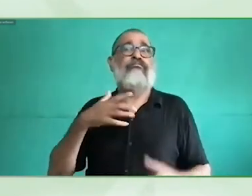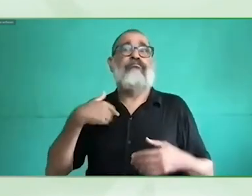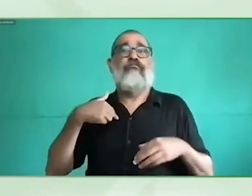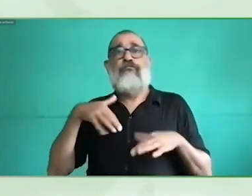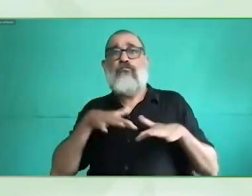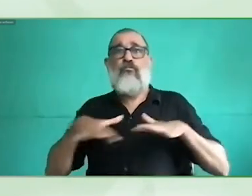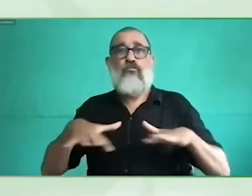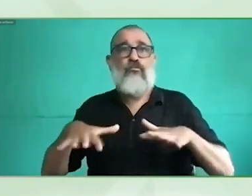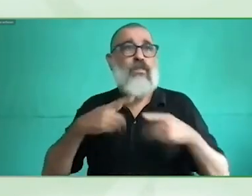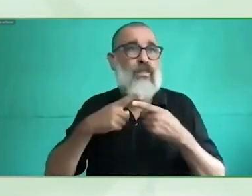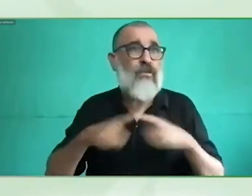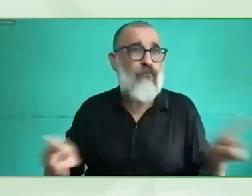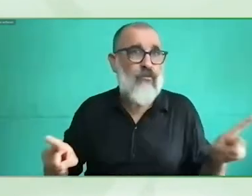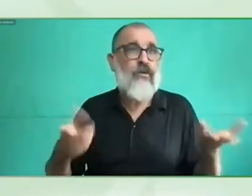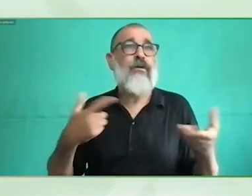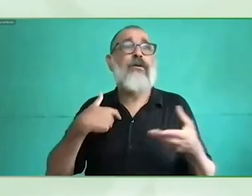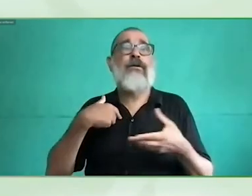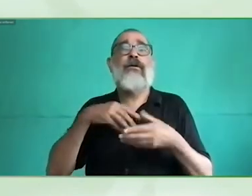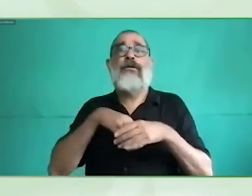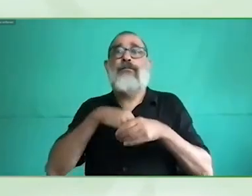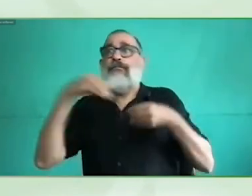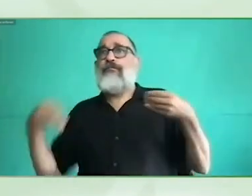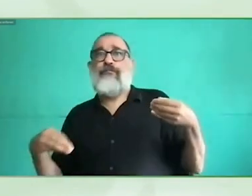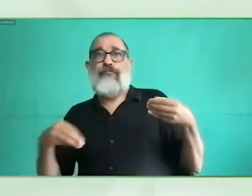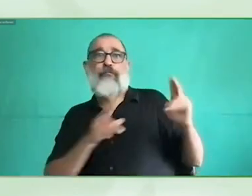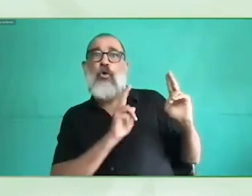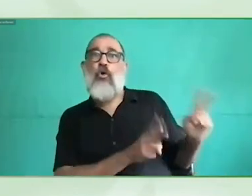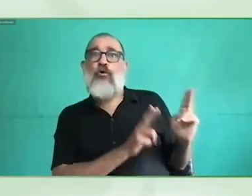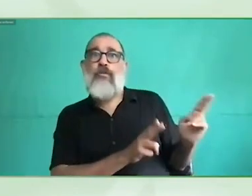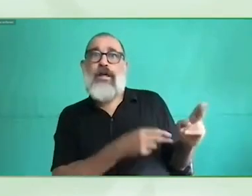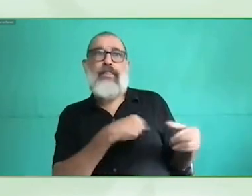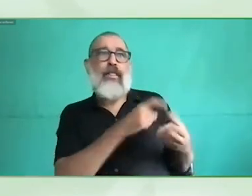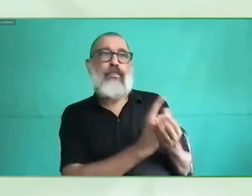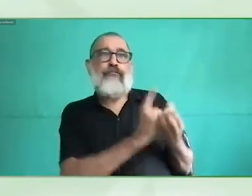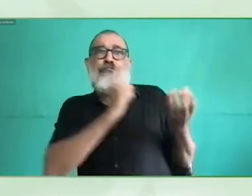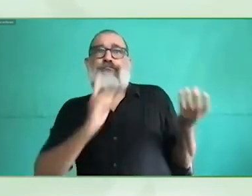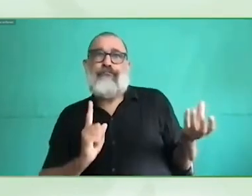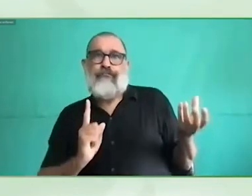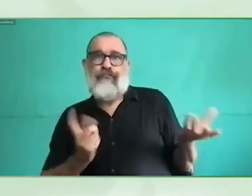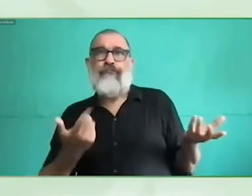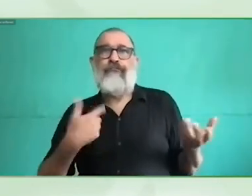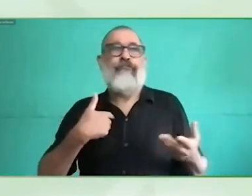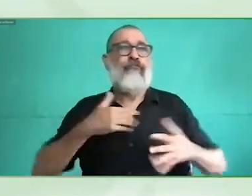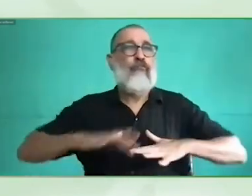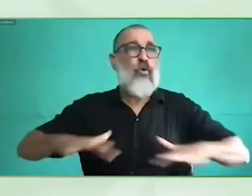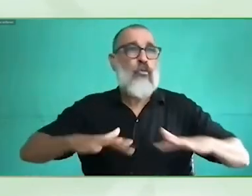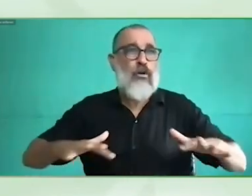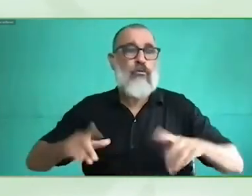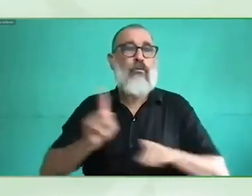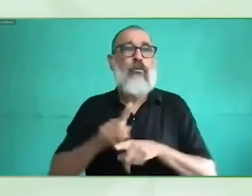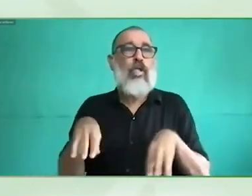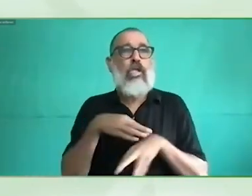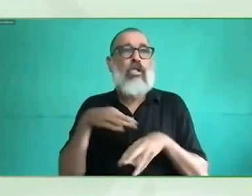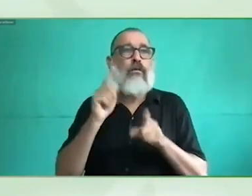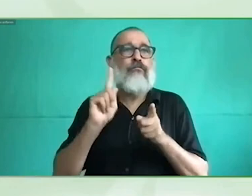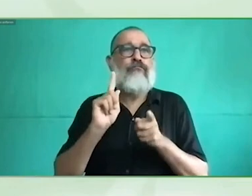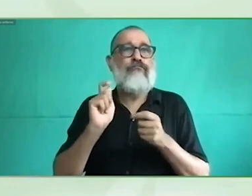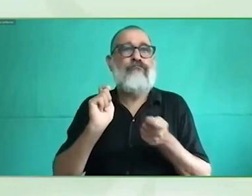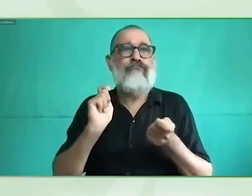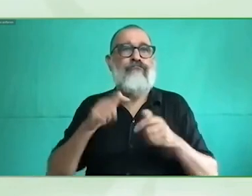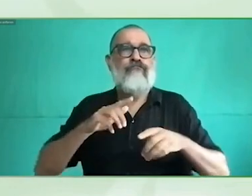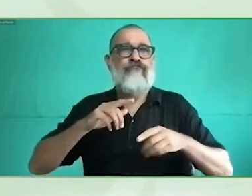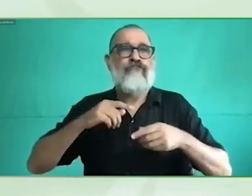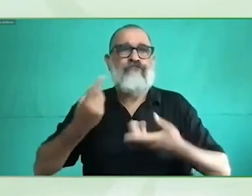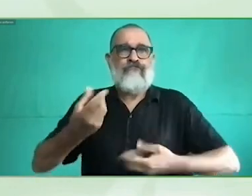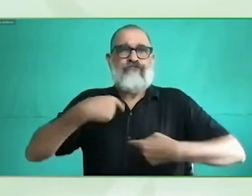por eso puedo decir que no fui la excepción de este discurso médico que nos envuelve a las personas